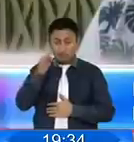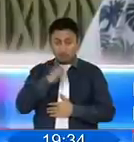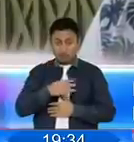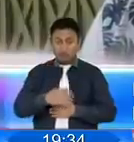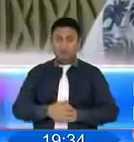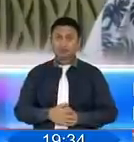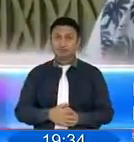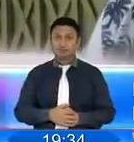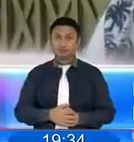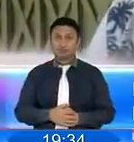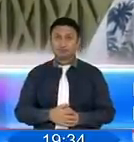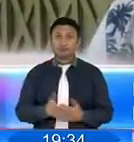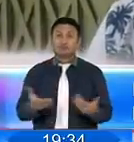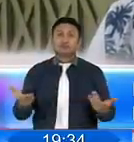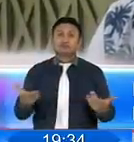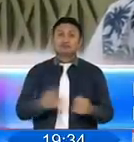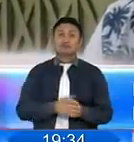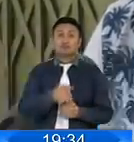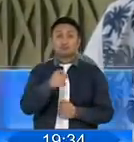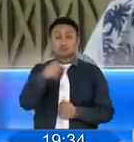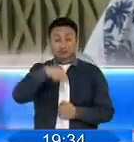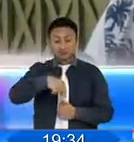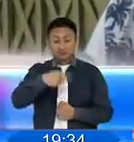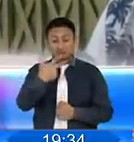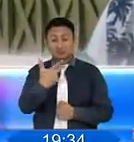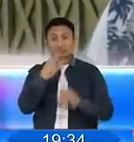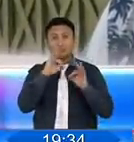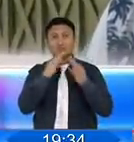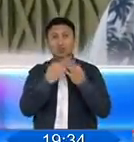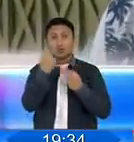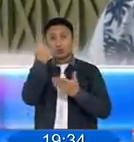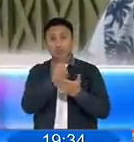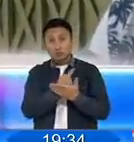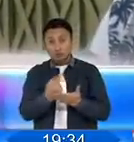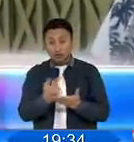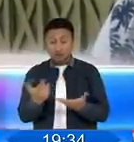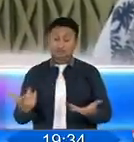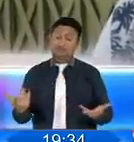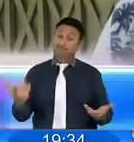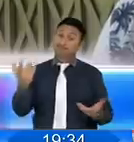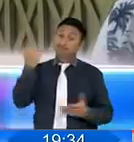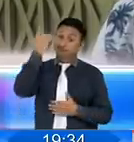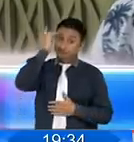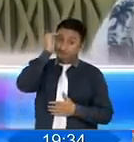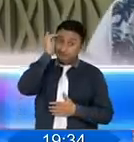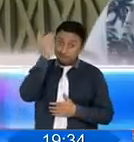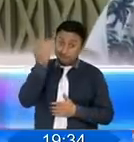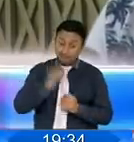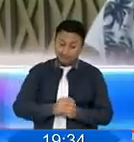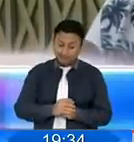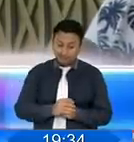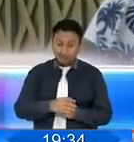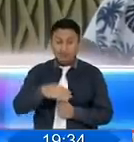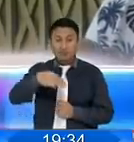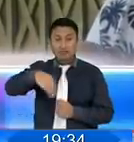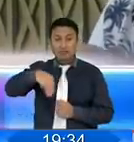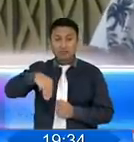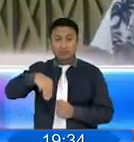usted, tres familiares en una semana, algo preocupante. Y el día miércoles que falleció mi